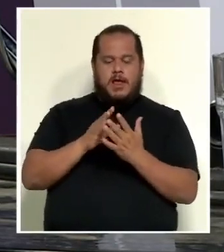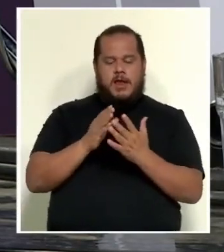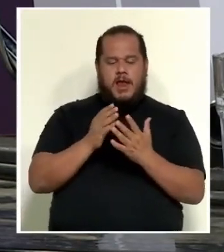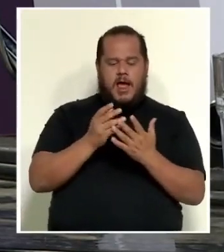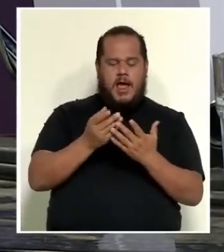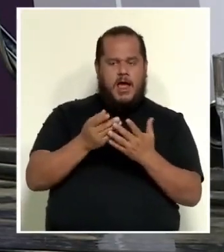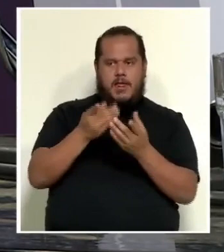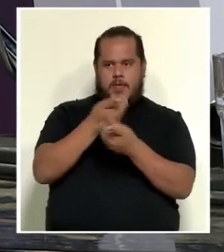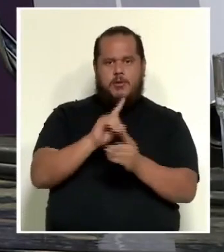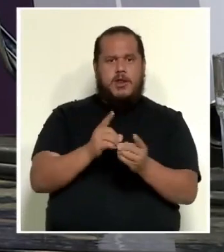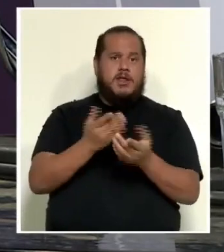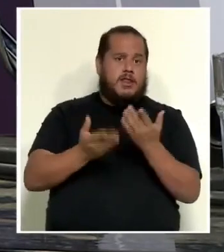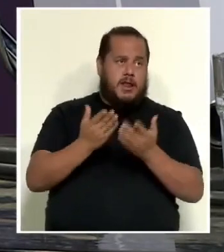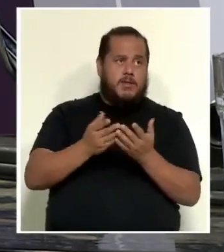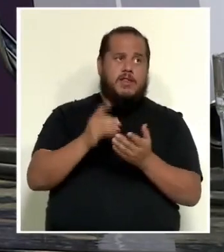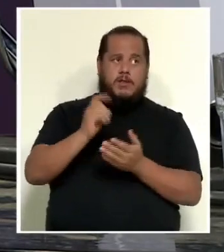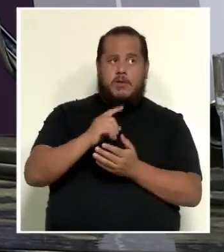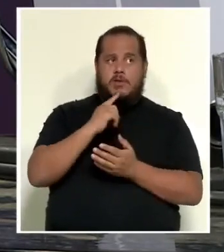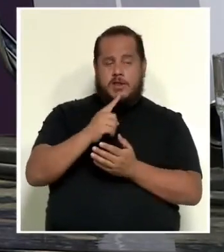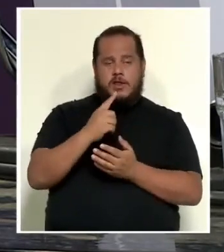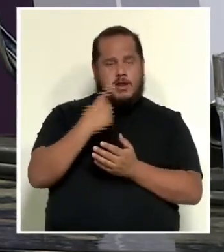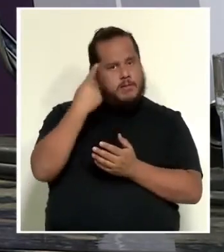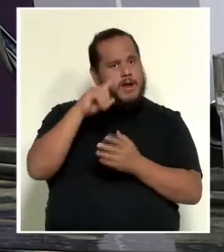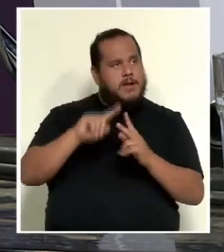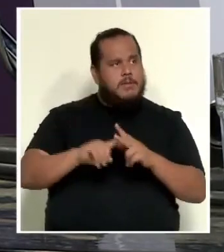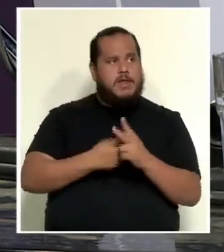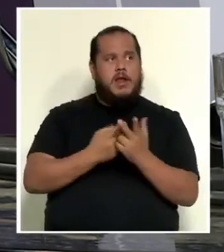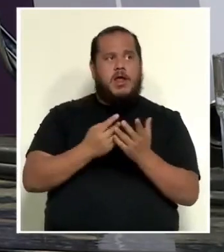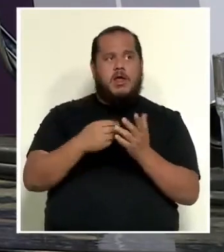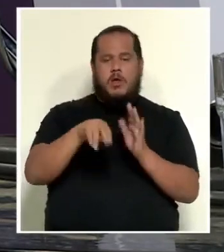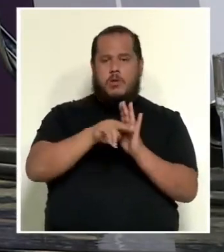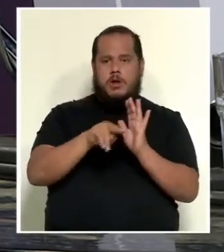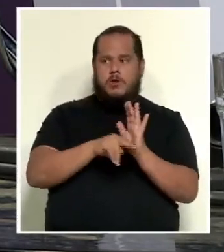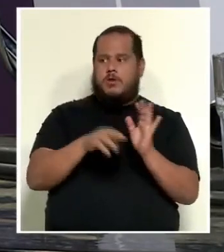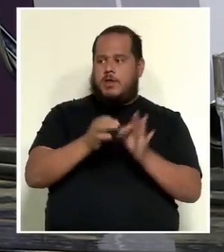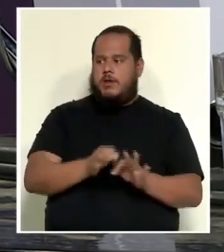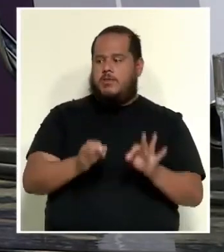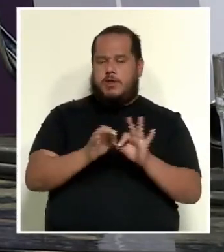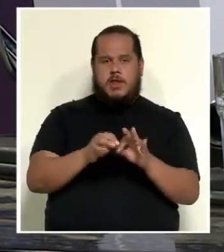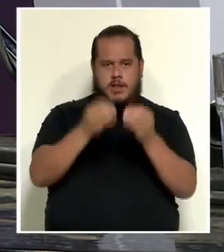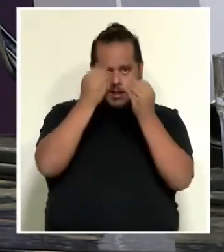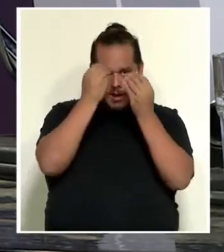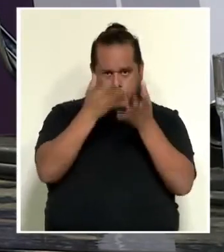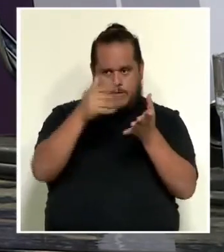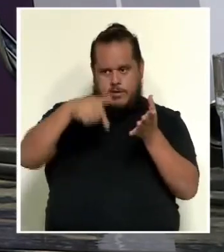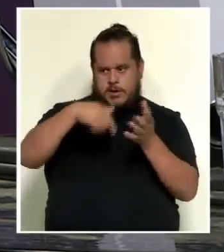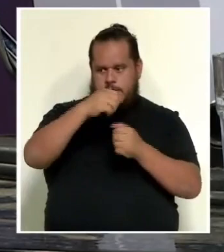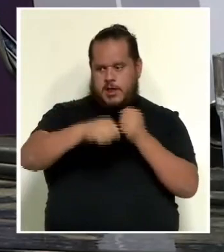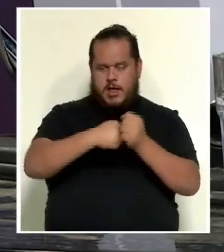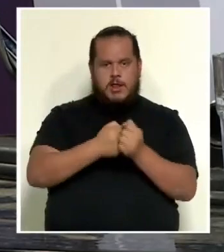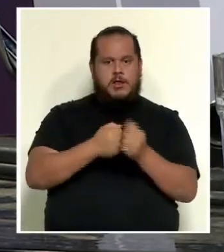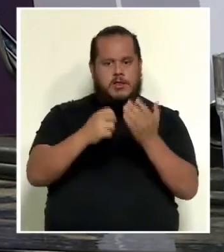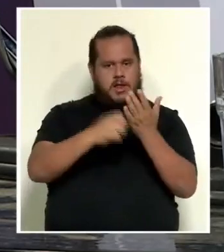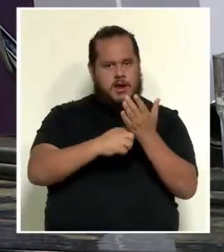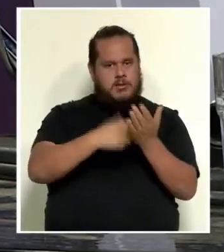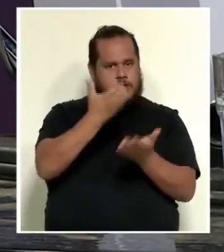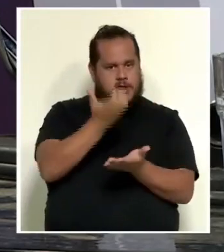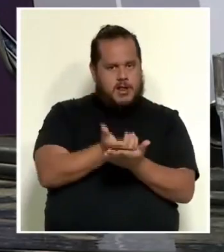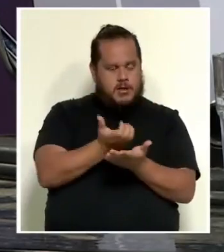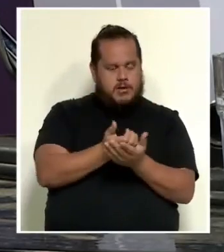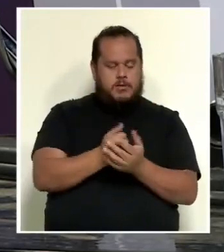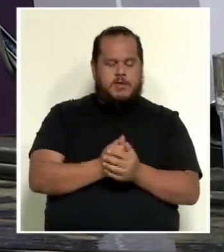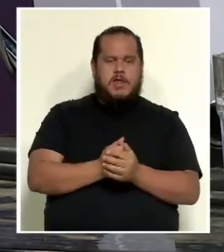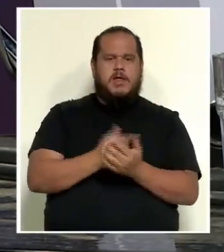decir, para empezar, que una nota significativa del informe de este año de The Economist es